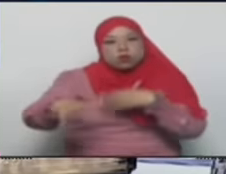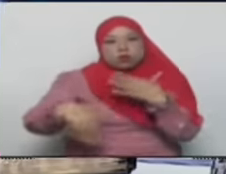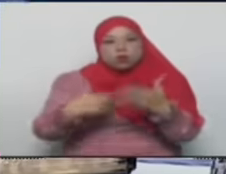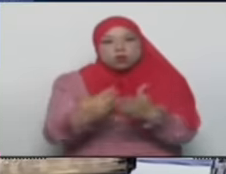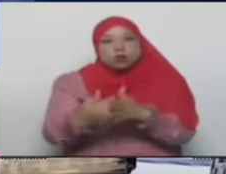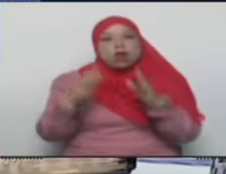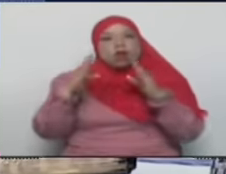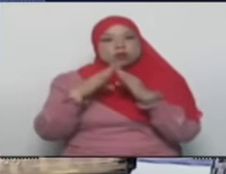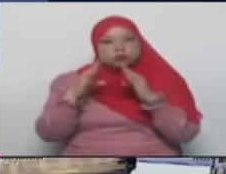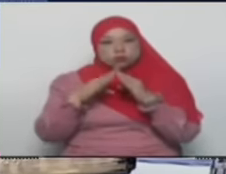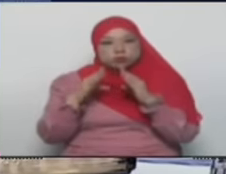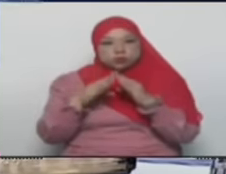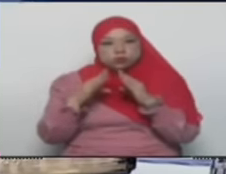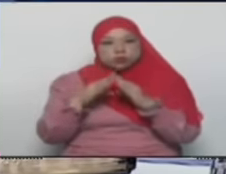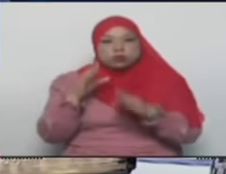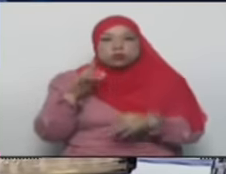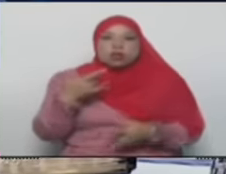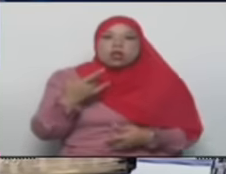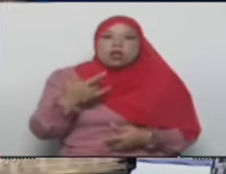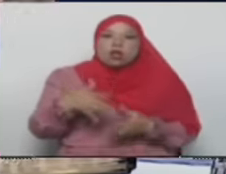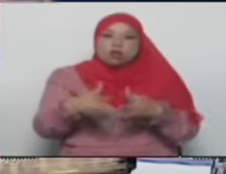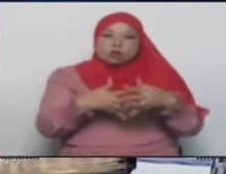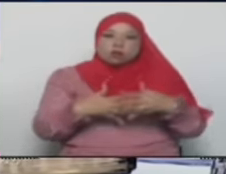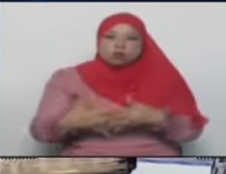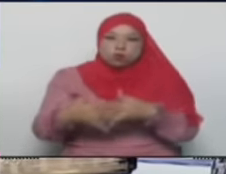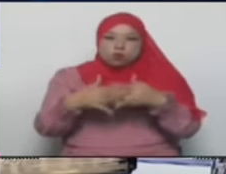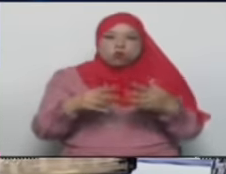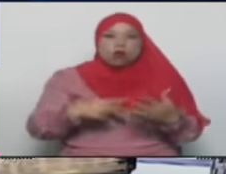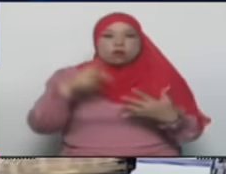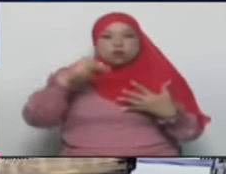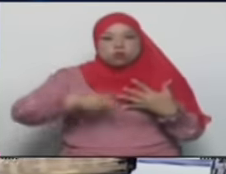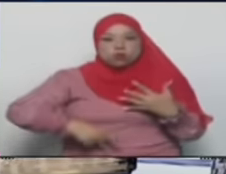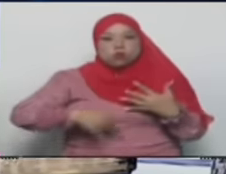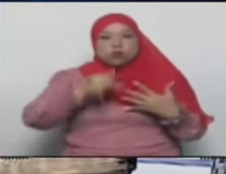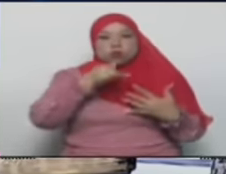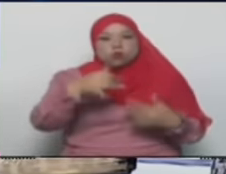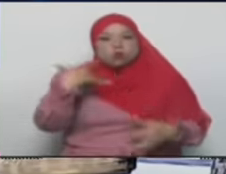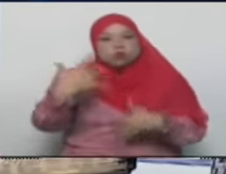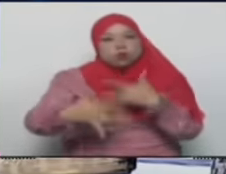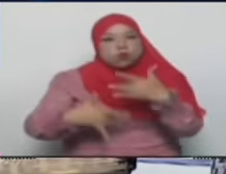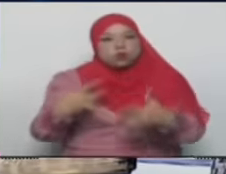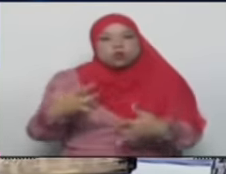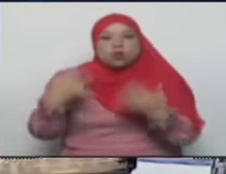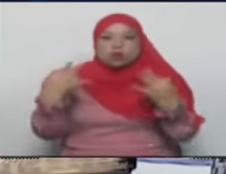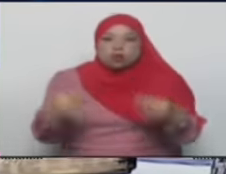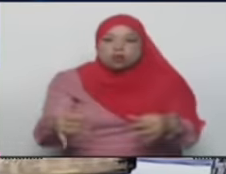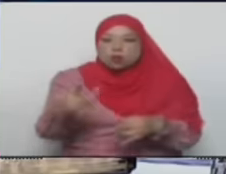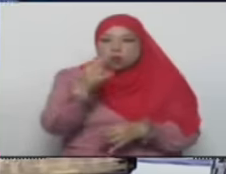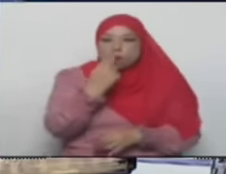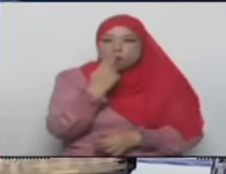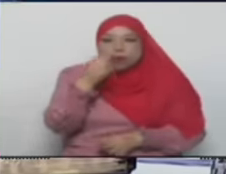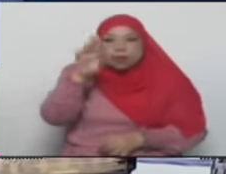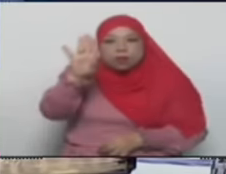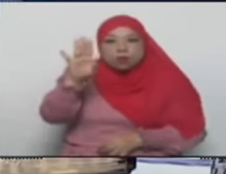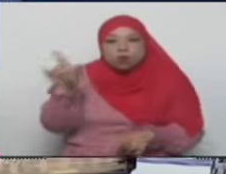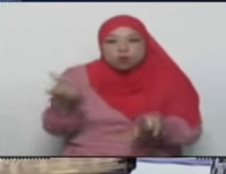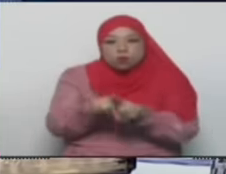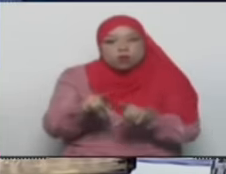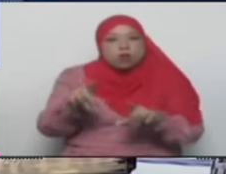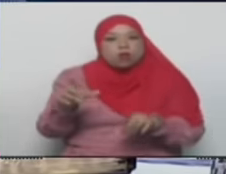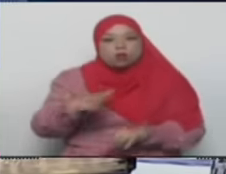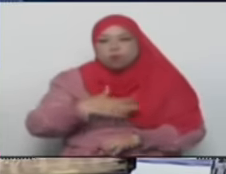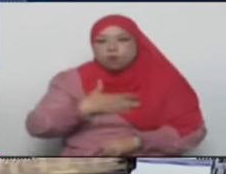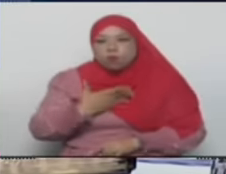Casa Blanca y desde la Casa Blanca imponer su proyecto neofascista, nazi, pero ten la seguridad que eso no va a